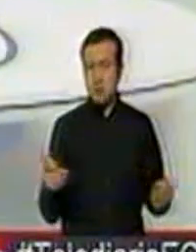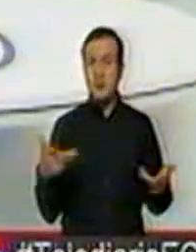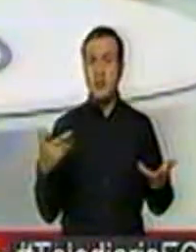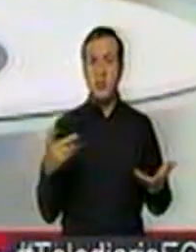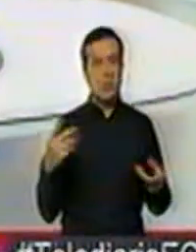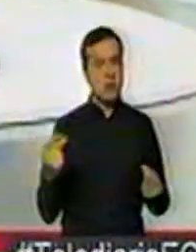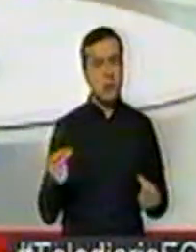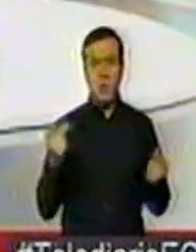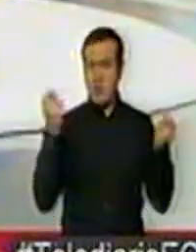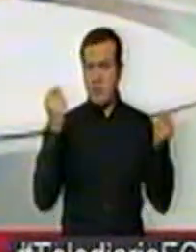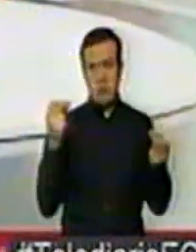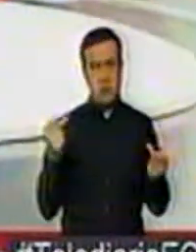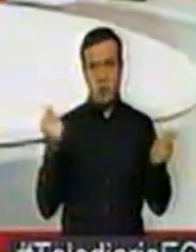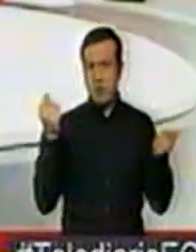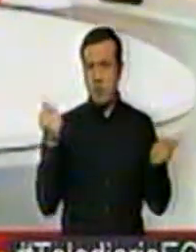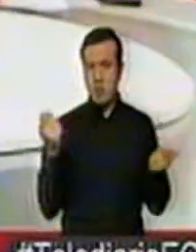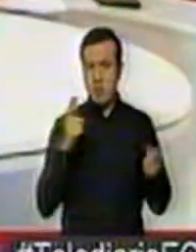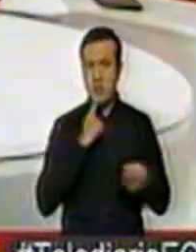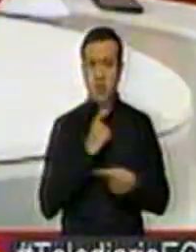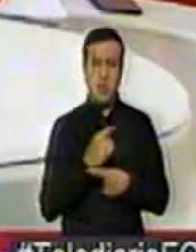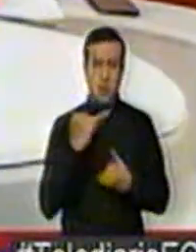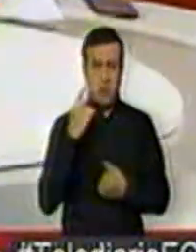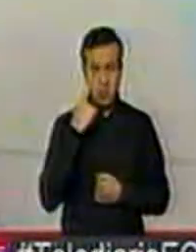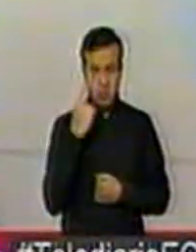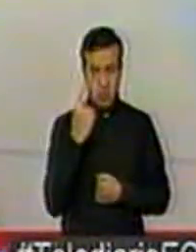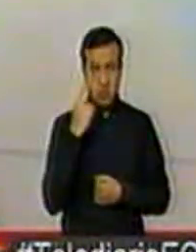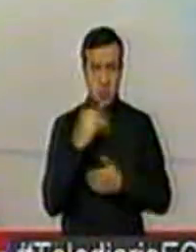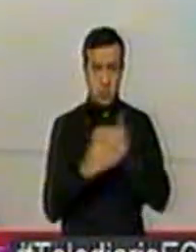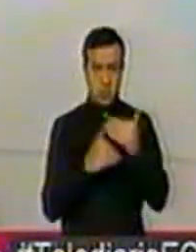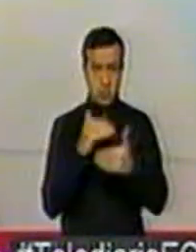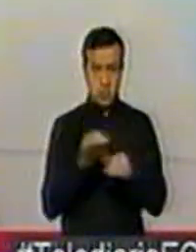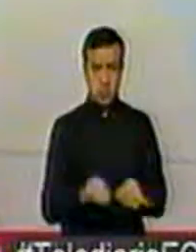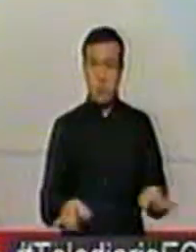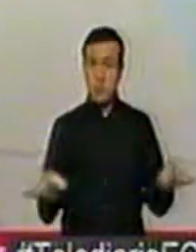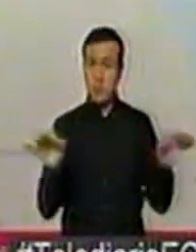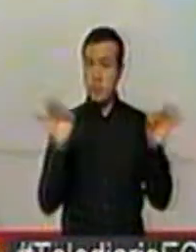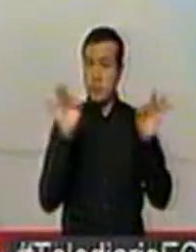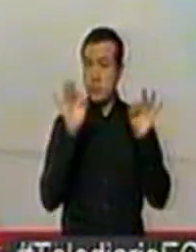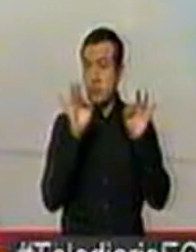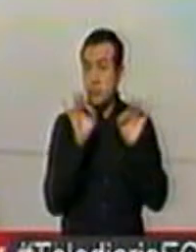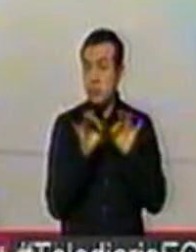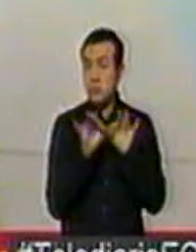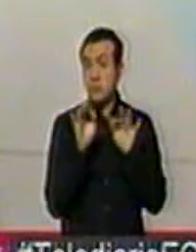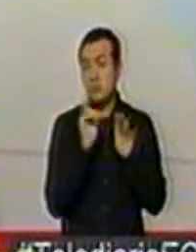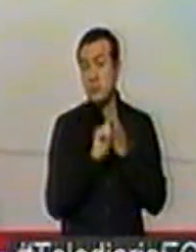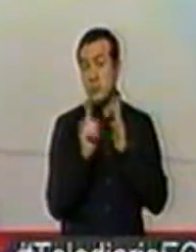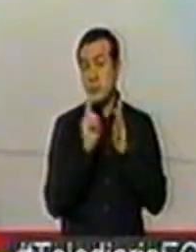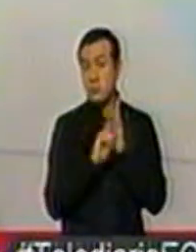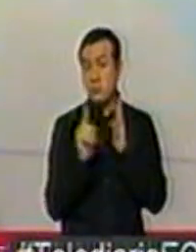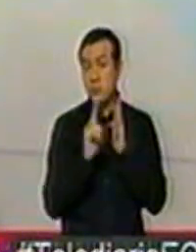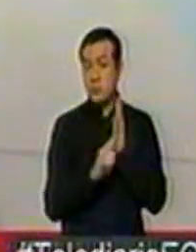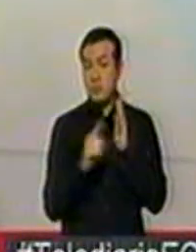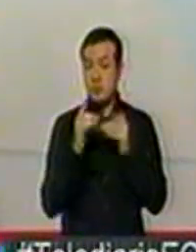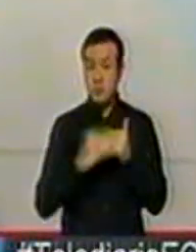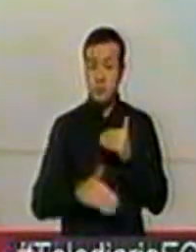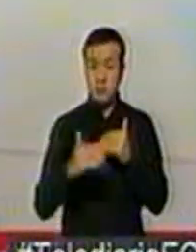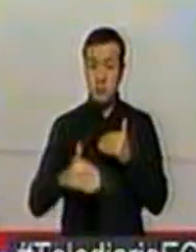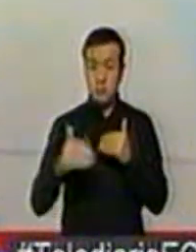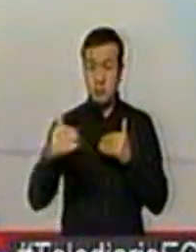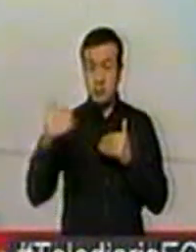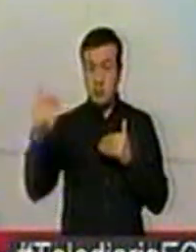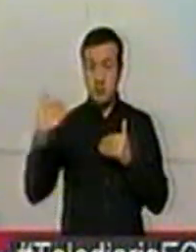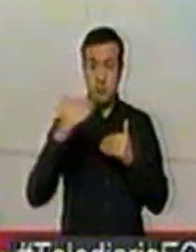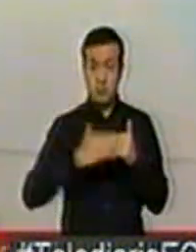de forma inmediata, es decir, este año se tienen que dar unos pasos importantes. Van a haber en varias temporalidades, es decir, hay